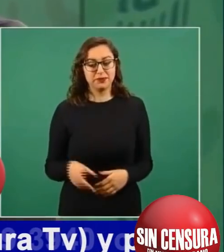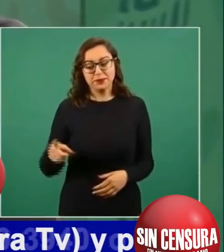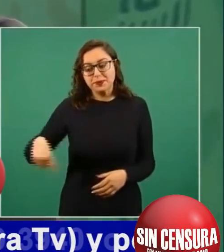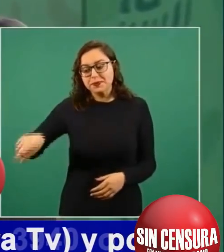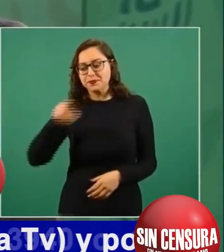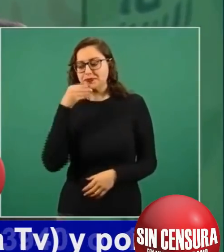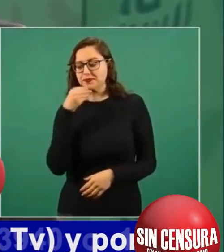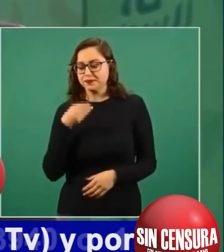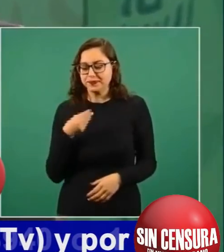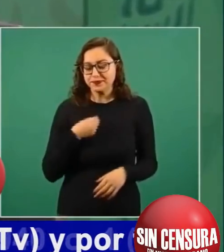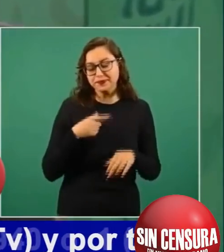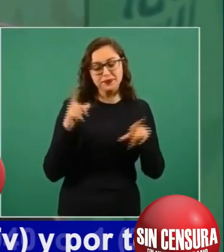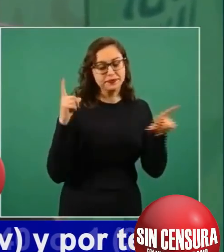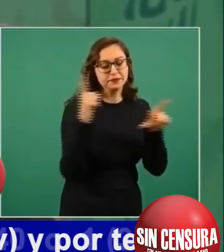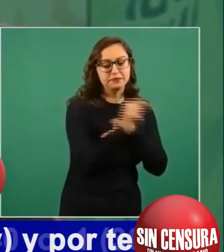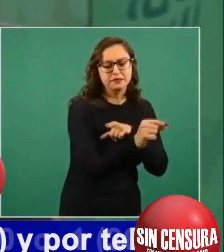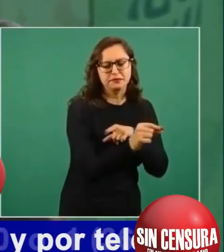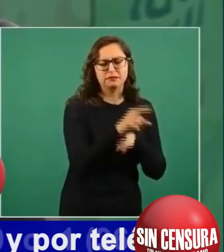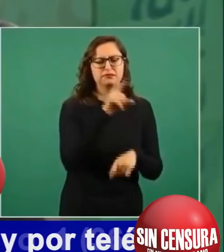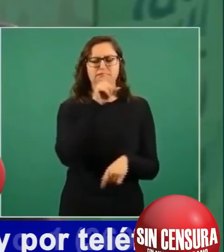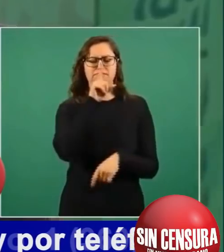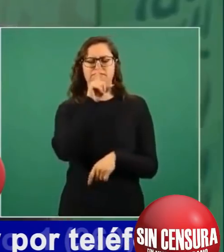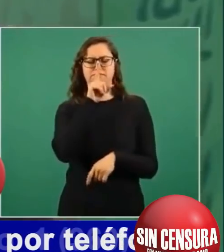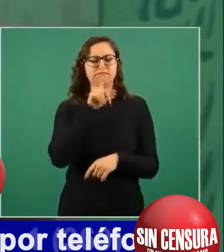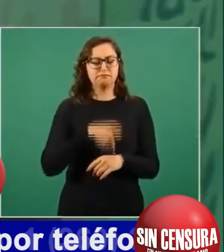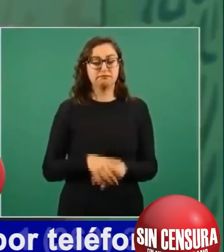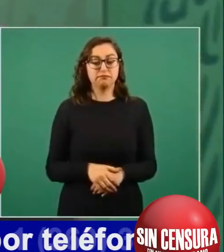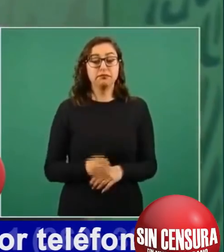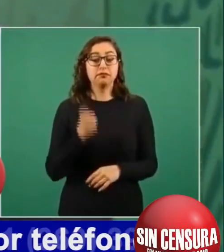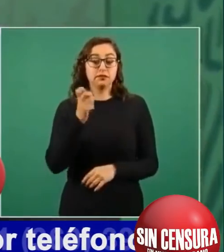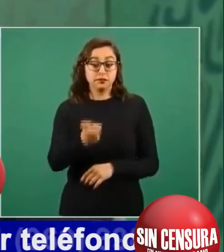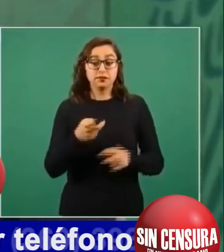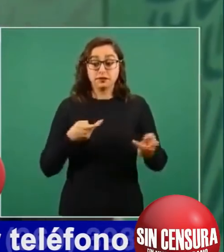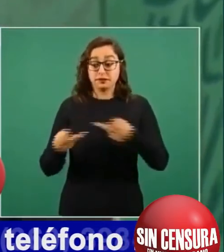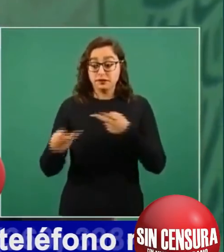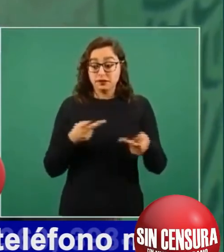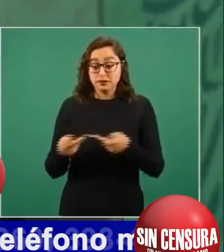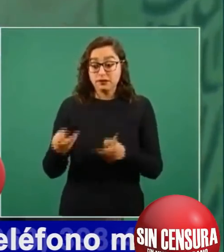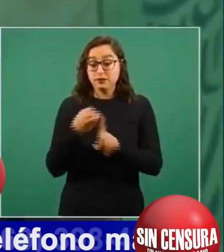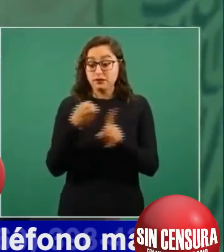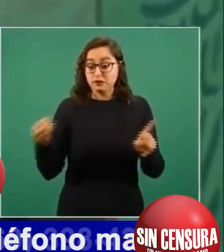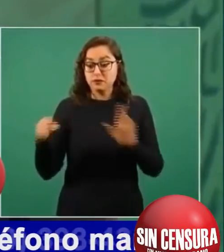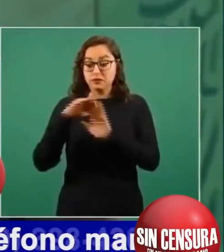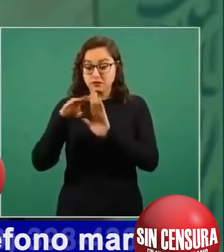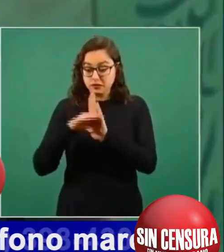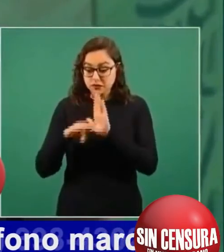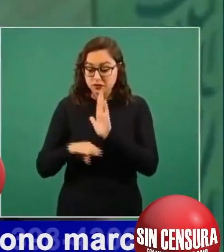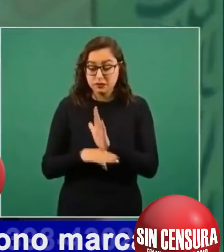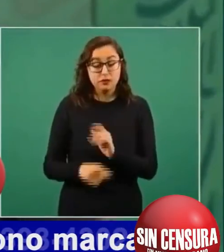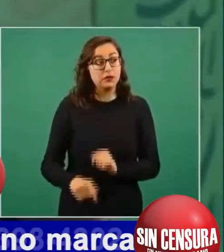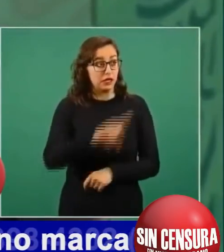a emigrar. Esa es la política. El gobierno de Estados Unidos tiene